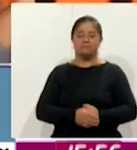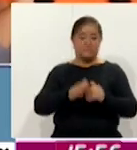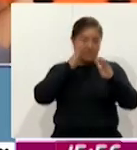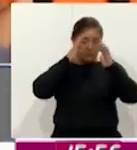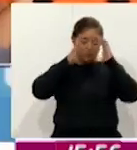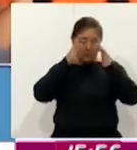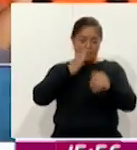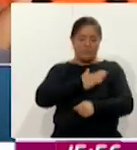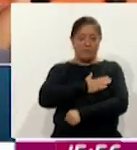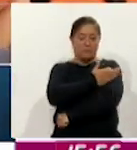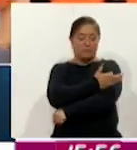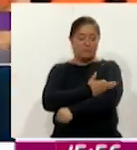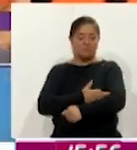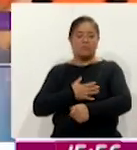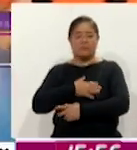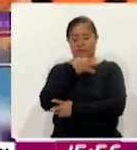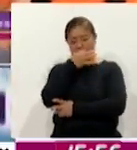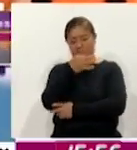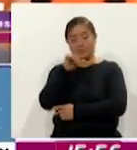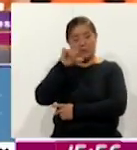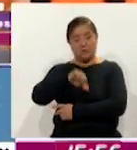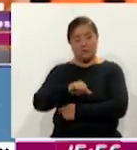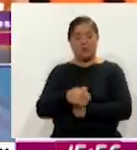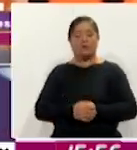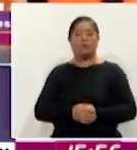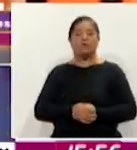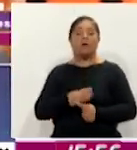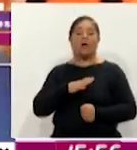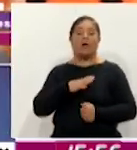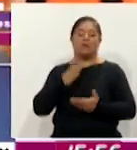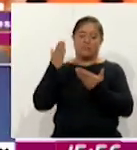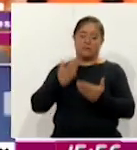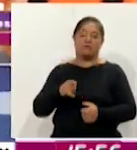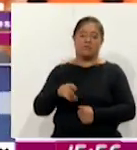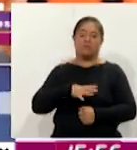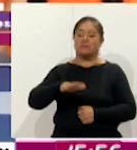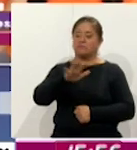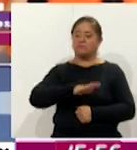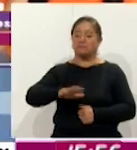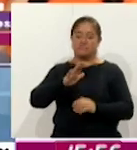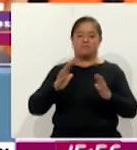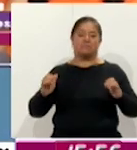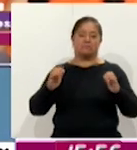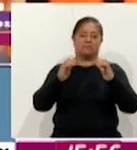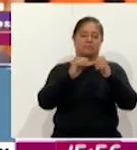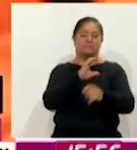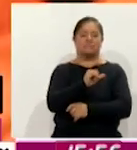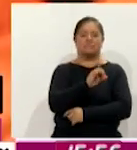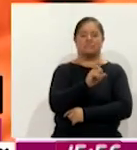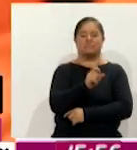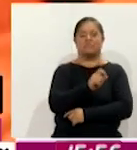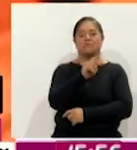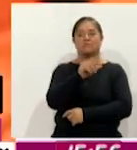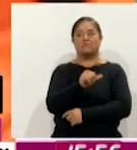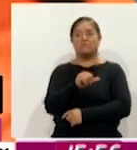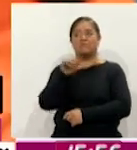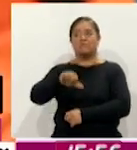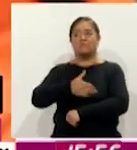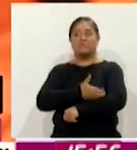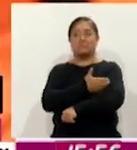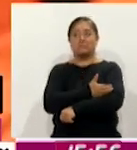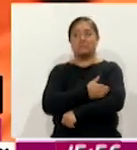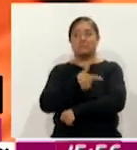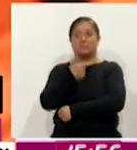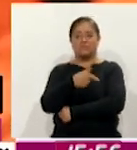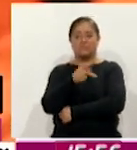tal? Muy buena tarde. Comentarles que este día nos encontramos en la zona arqueológica Cacaxtla y este día nos acompaña Guadalupe